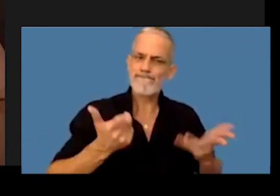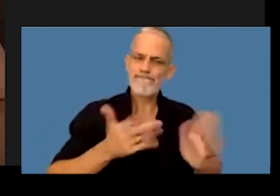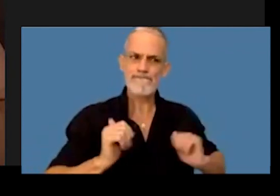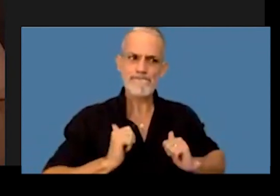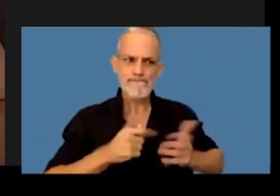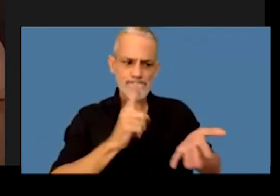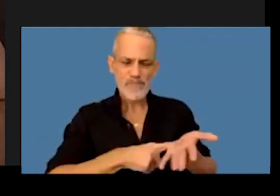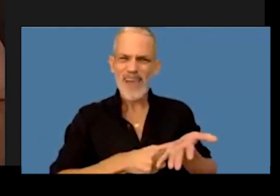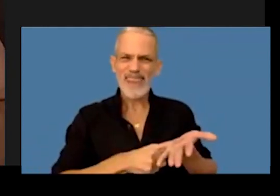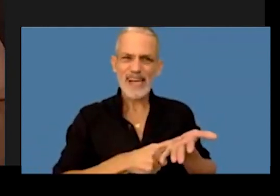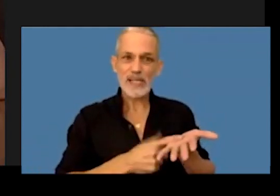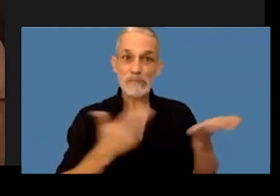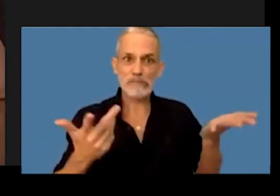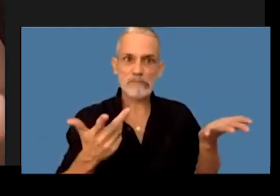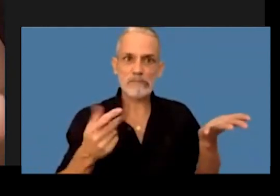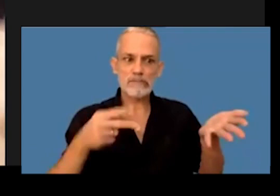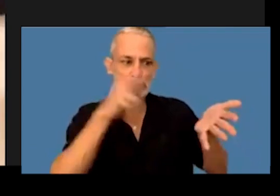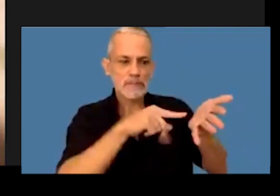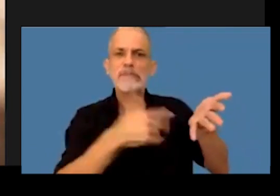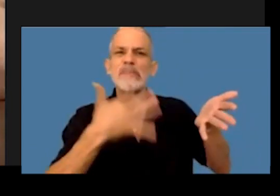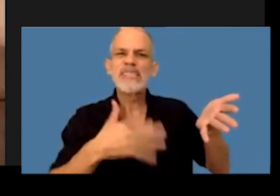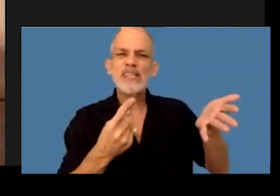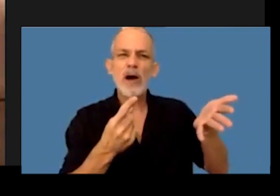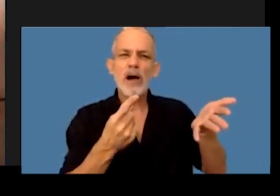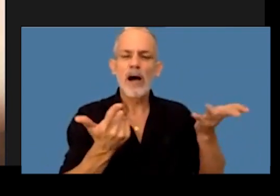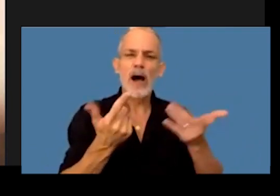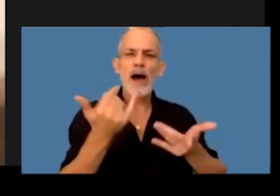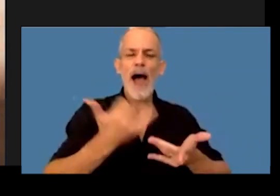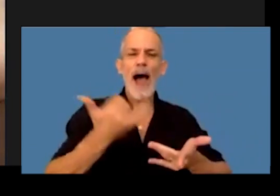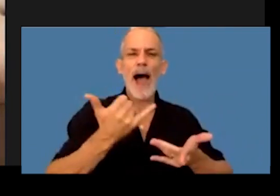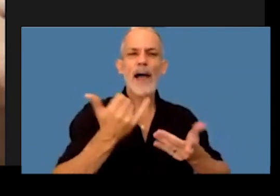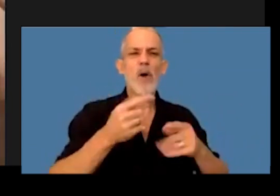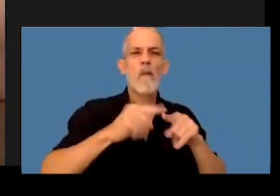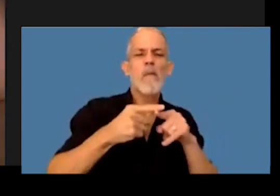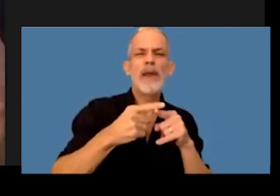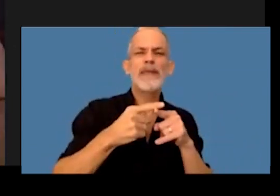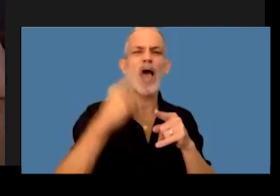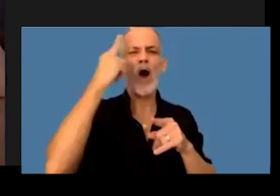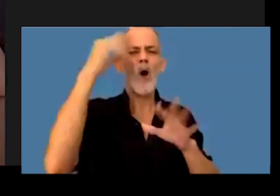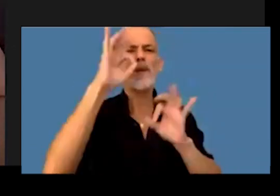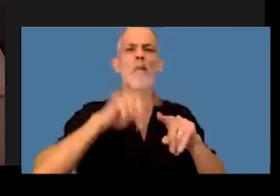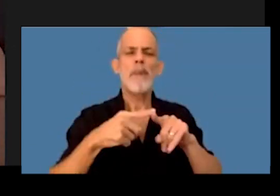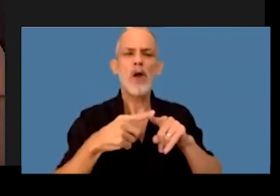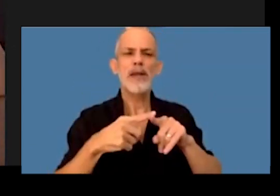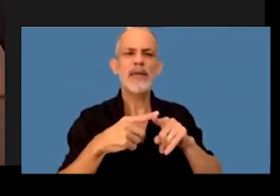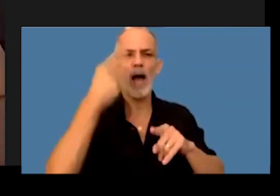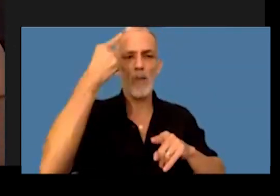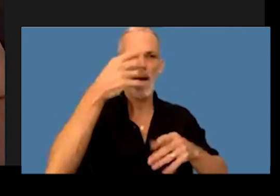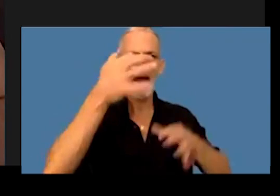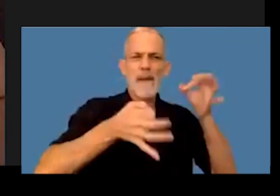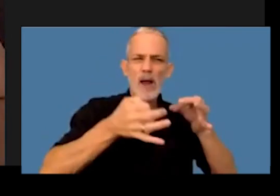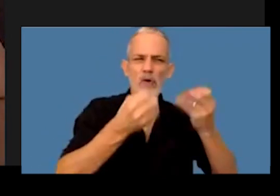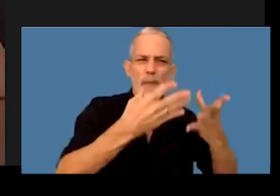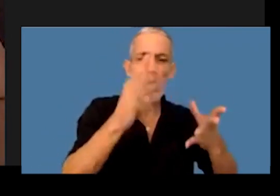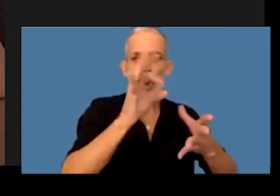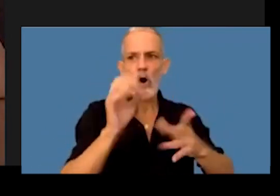merced de que si tenés una línea de política en el momento que considera que hay que evaluarlo mejor o no. Entonces